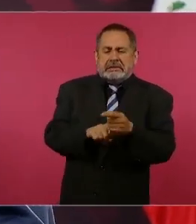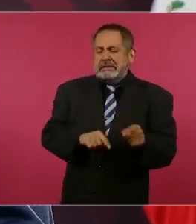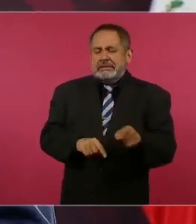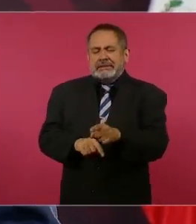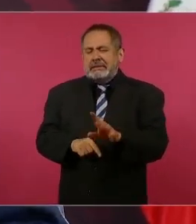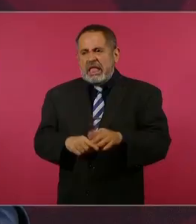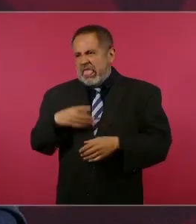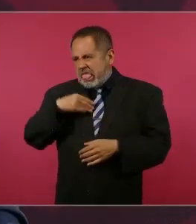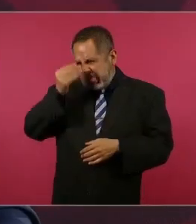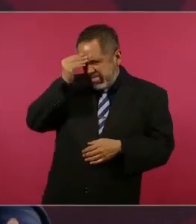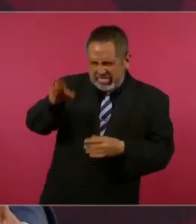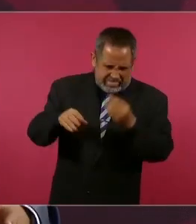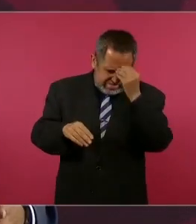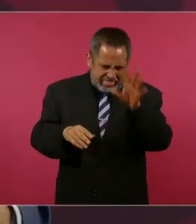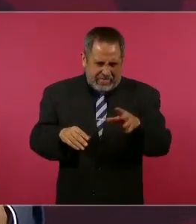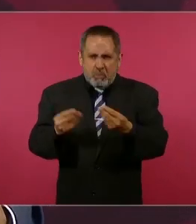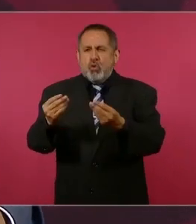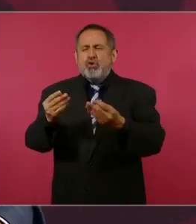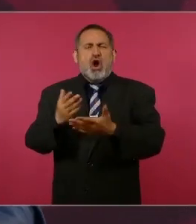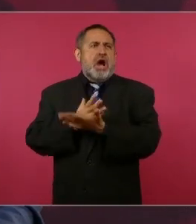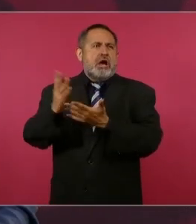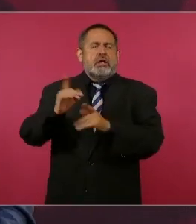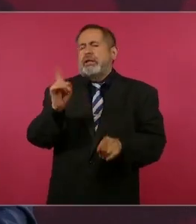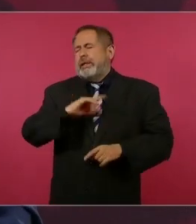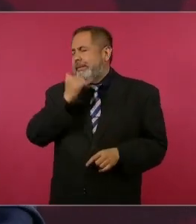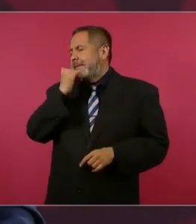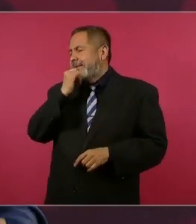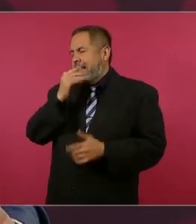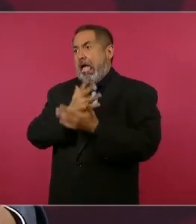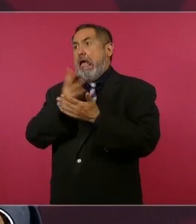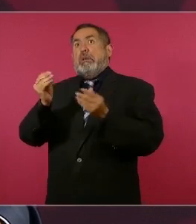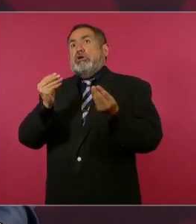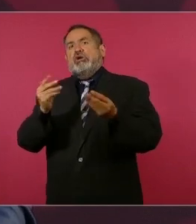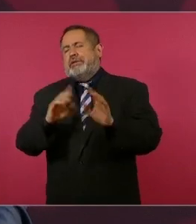bastante provocación, no bastante, estoy exagerando.